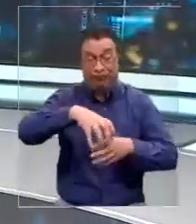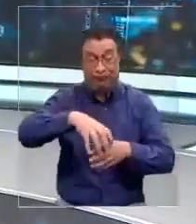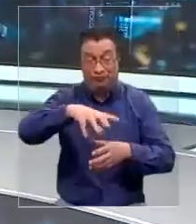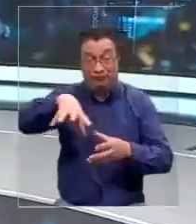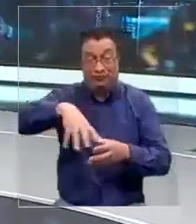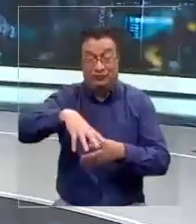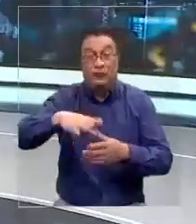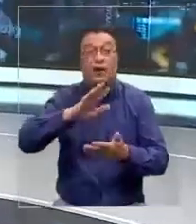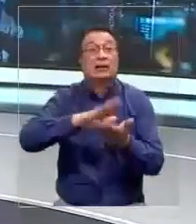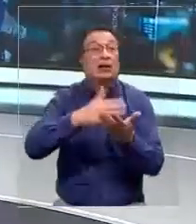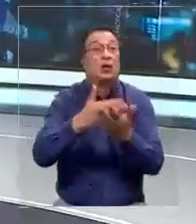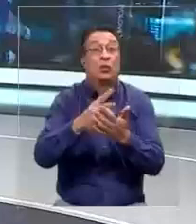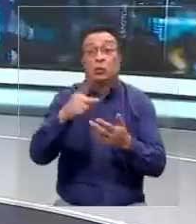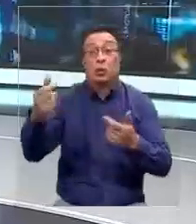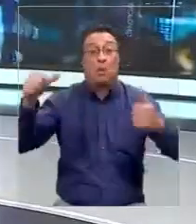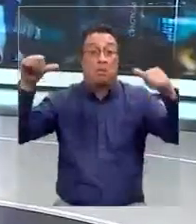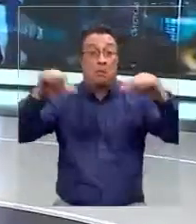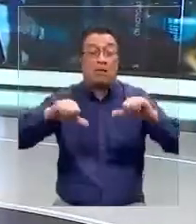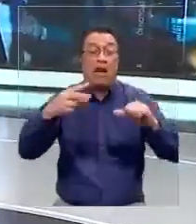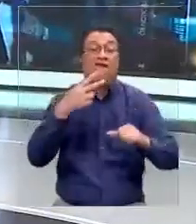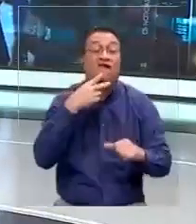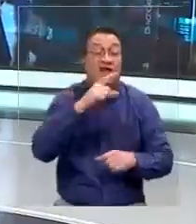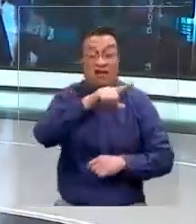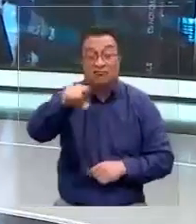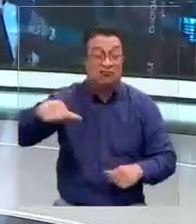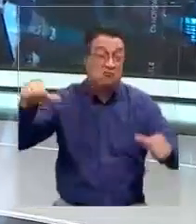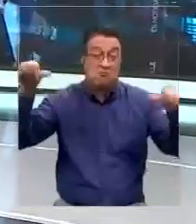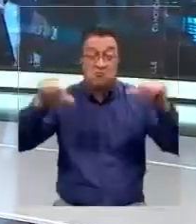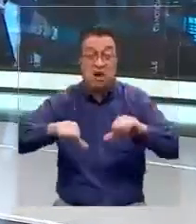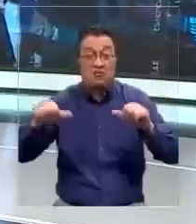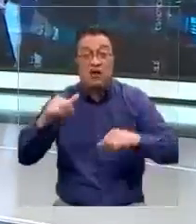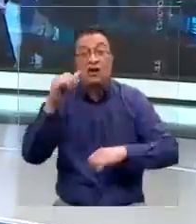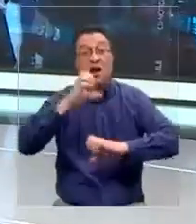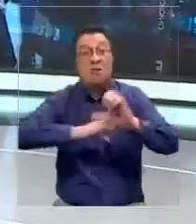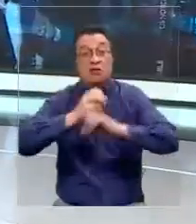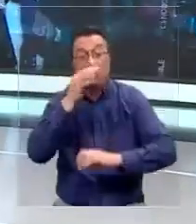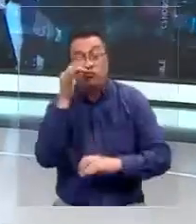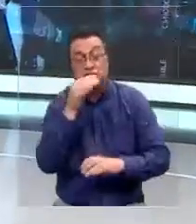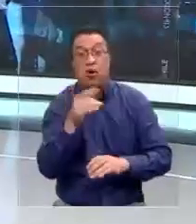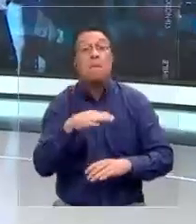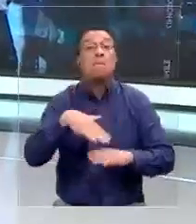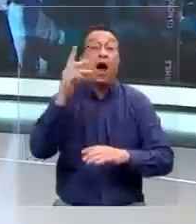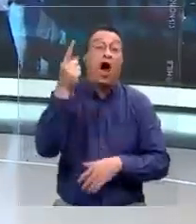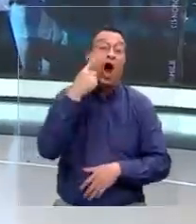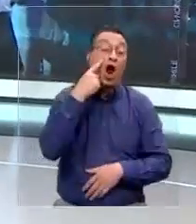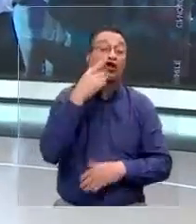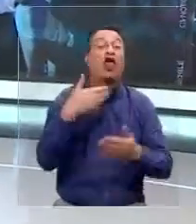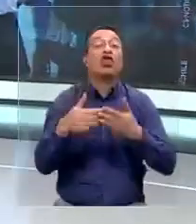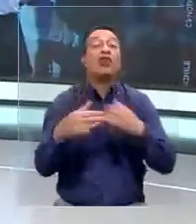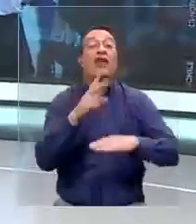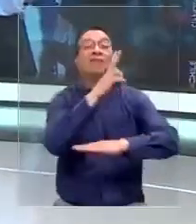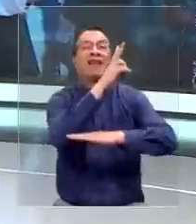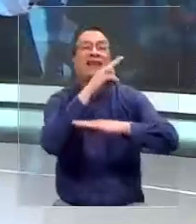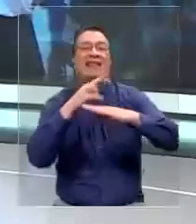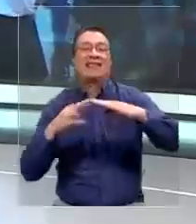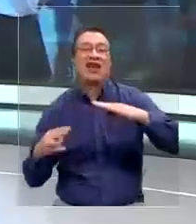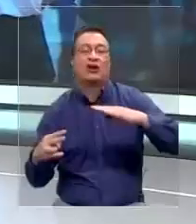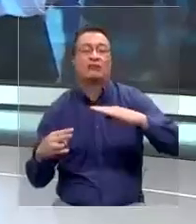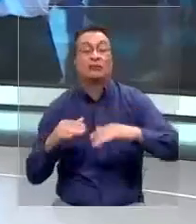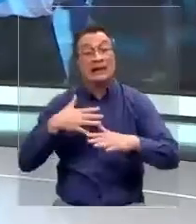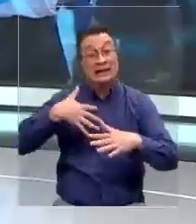el bienestar, la salud, incluso la vida de sus habitantes. Una de las más emblemáticas es la Bahía de Quintero, con más de